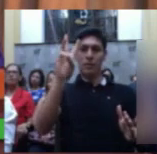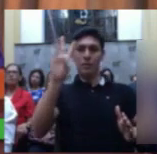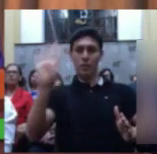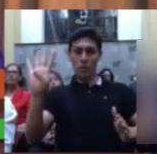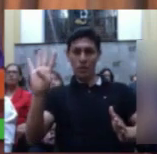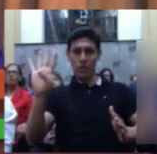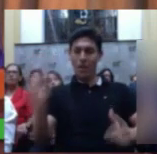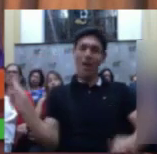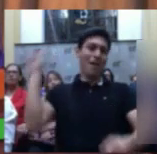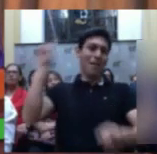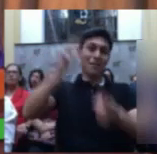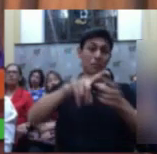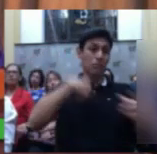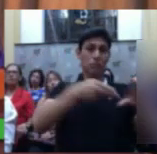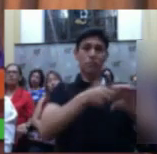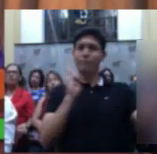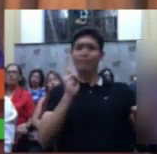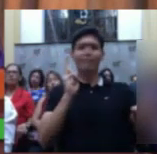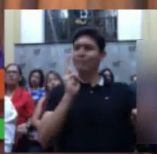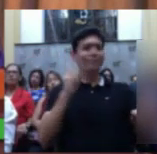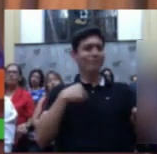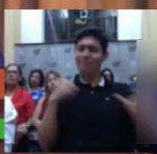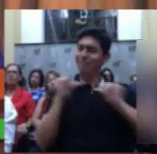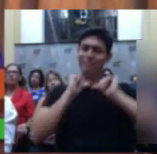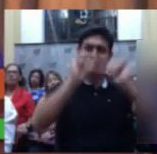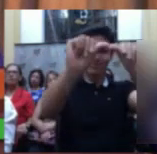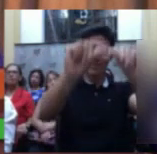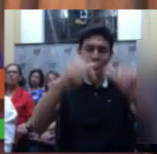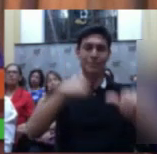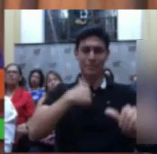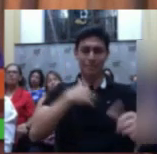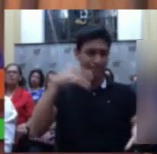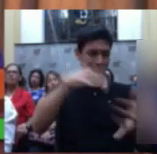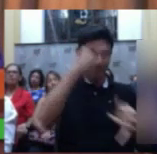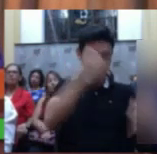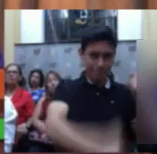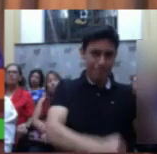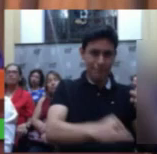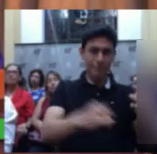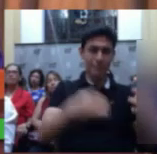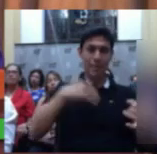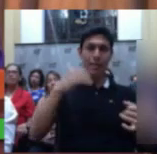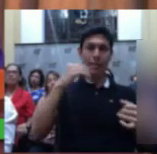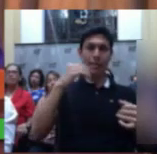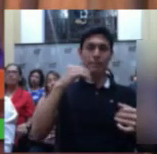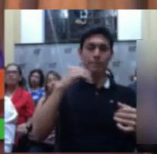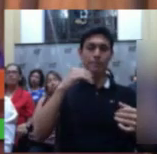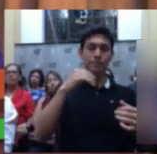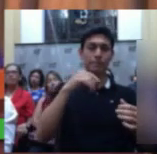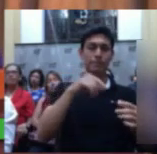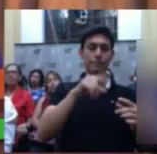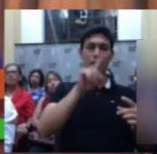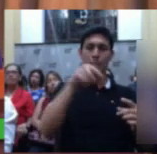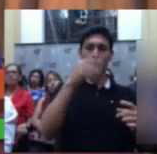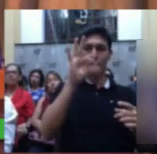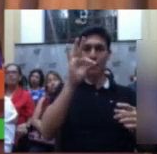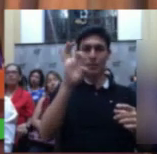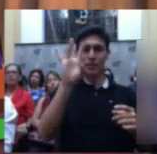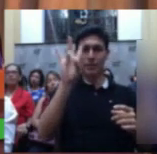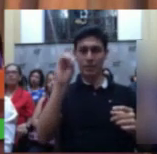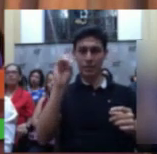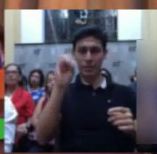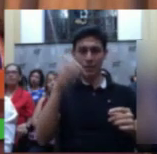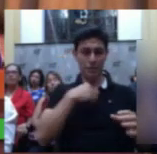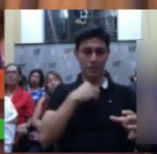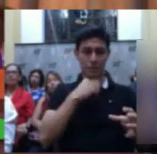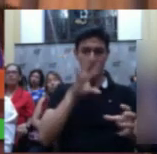hoy. Al año siguiente de terminar mis estudios de Derecho en 1970, tuve la fortuna de incorporarme